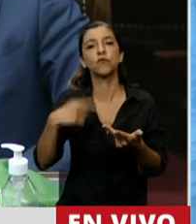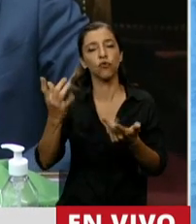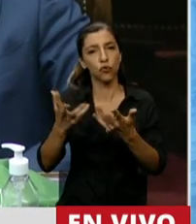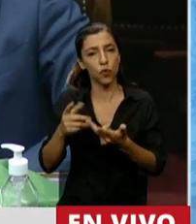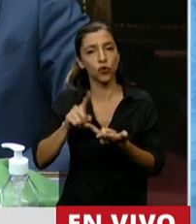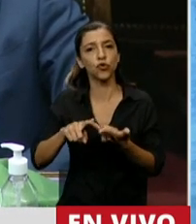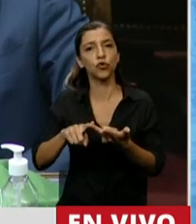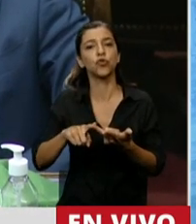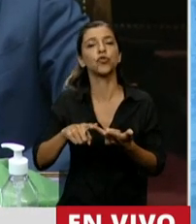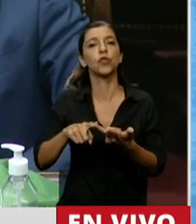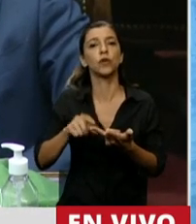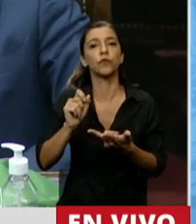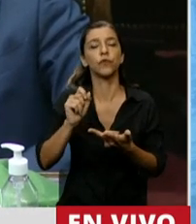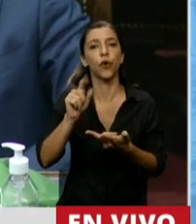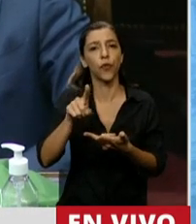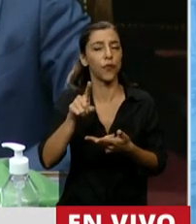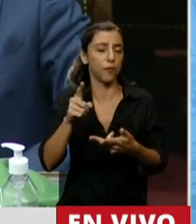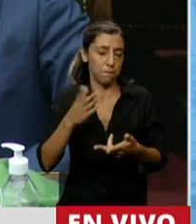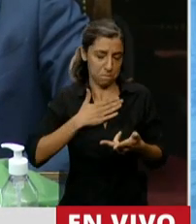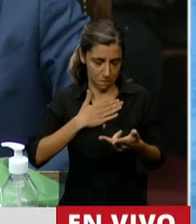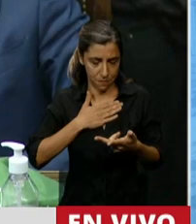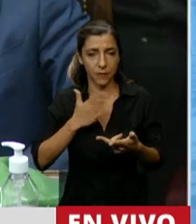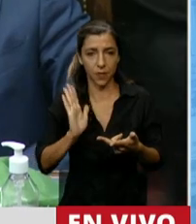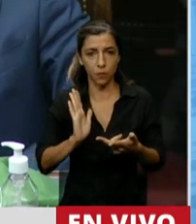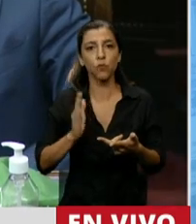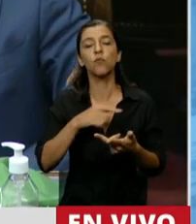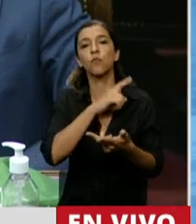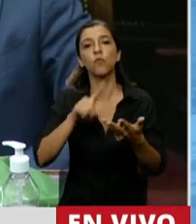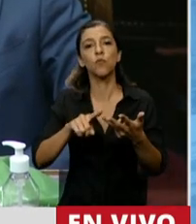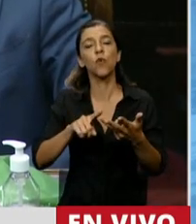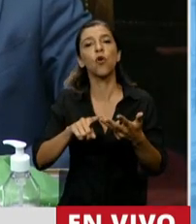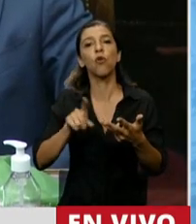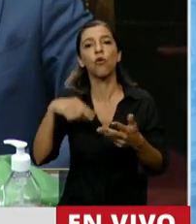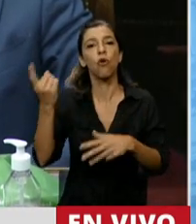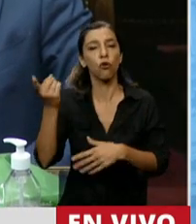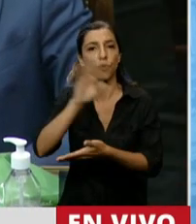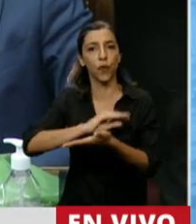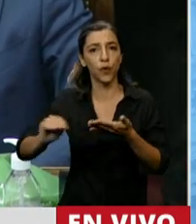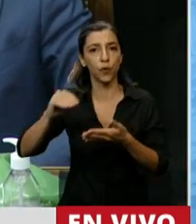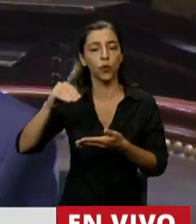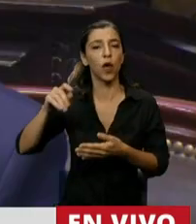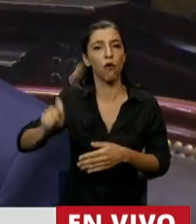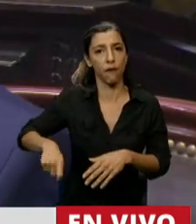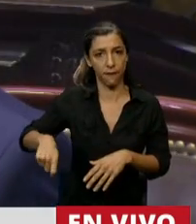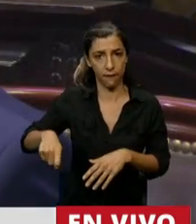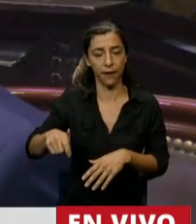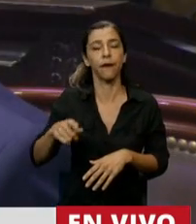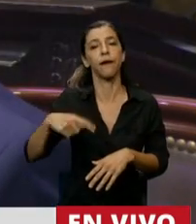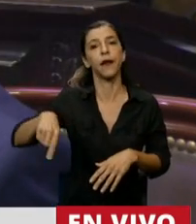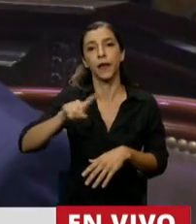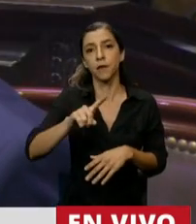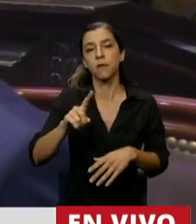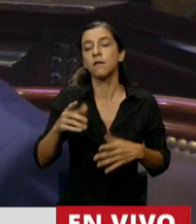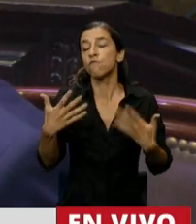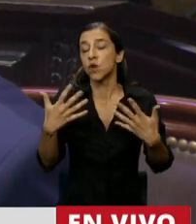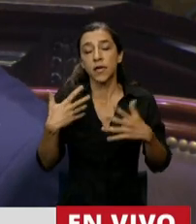proyecto de quien habla y un proyecto del diputado Negri. Tal vez me esté